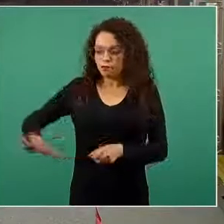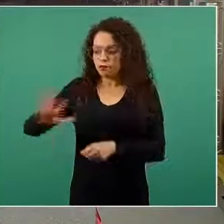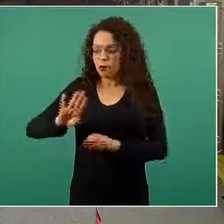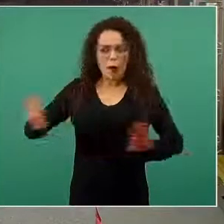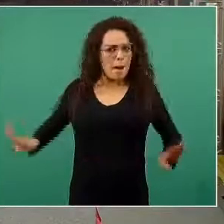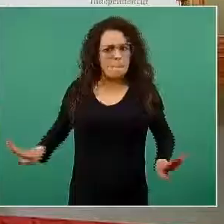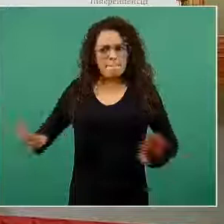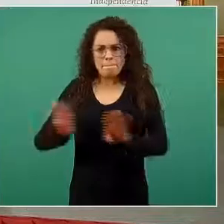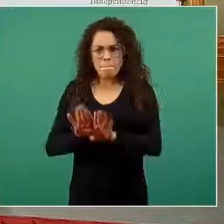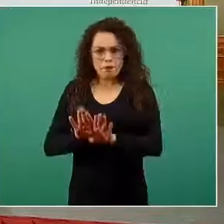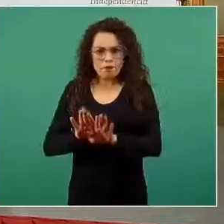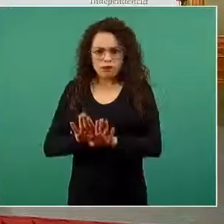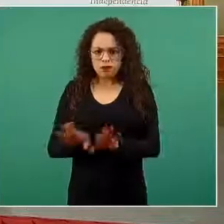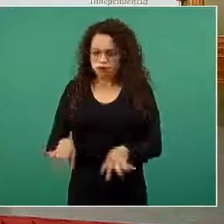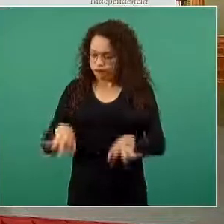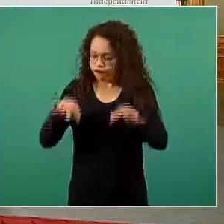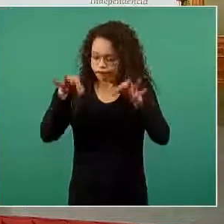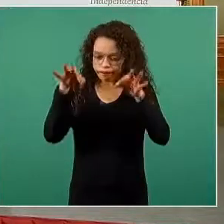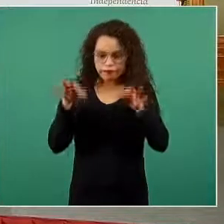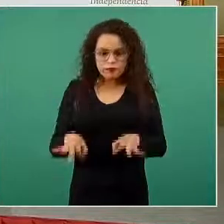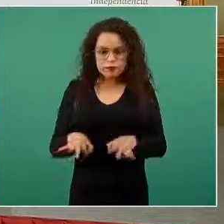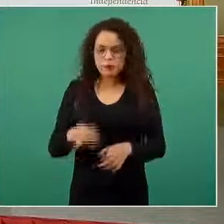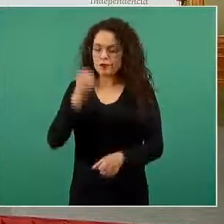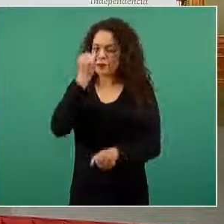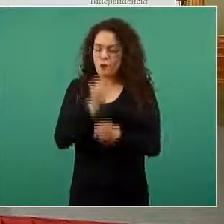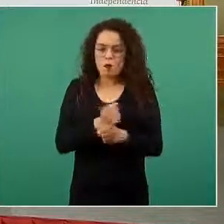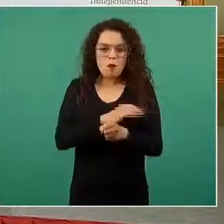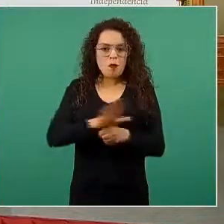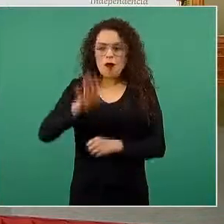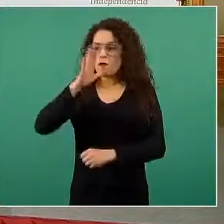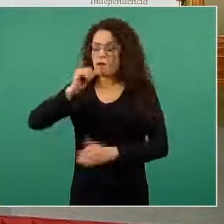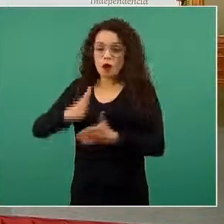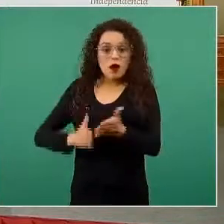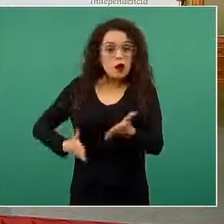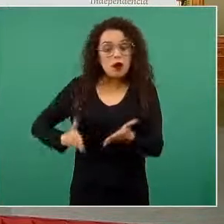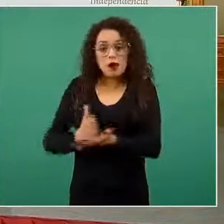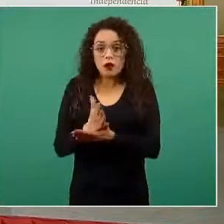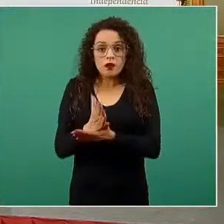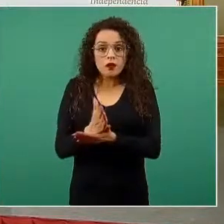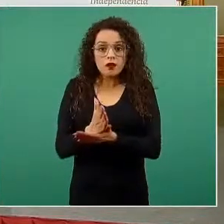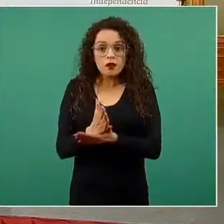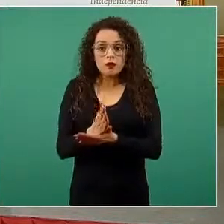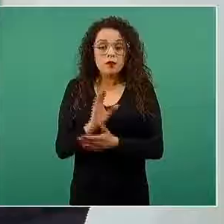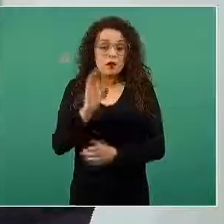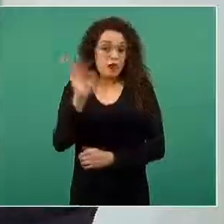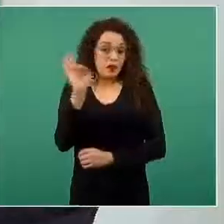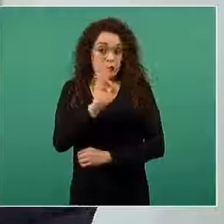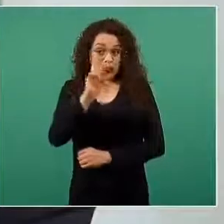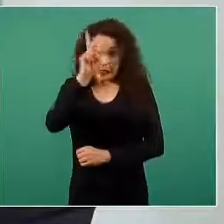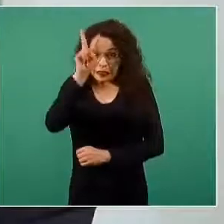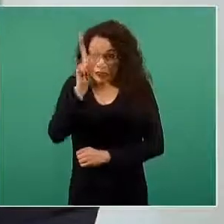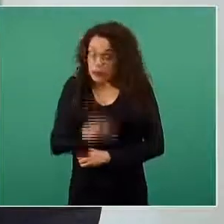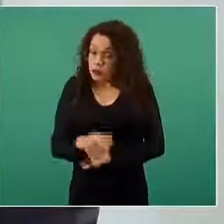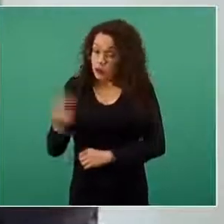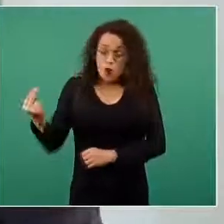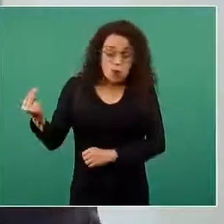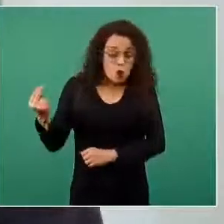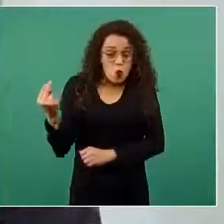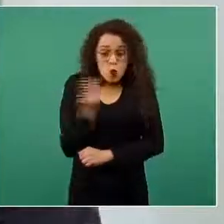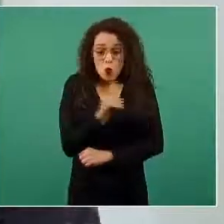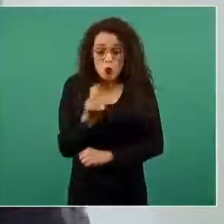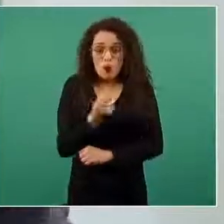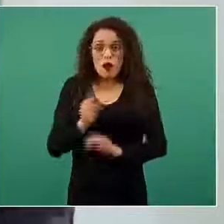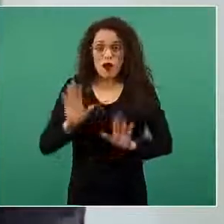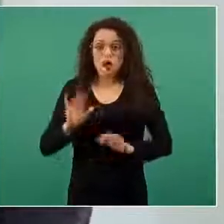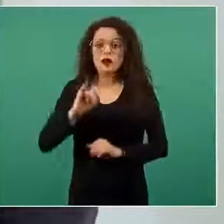y literal es imposible pasar a menos de que hubiera una verdadera urgencia